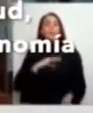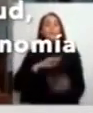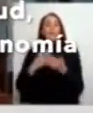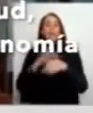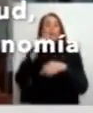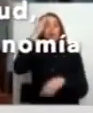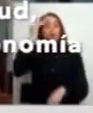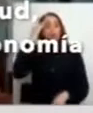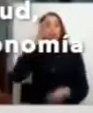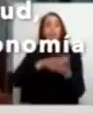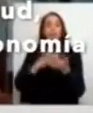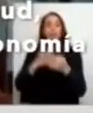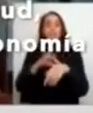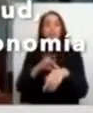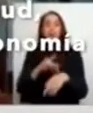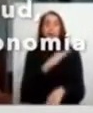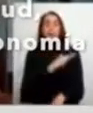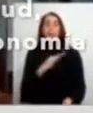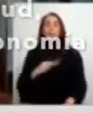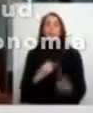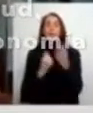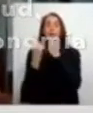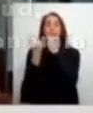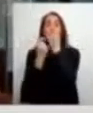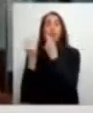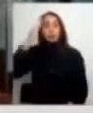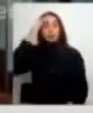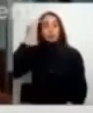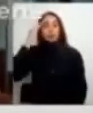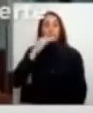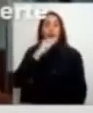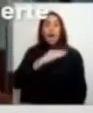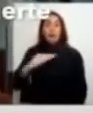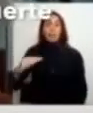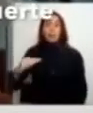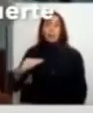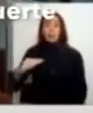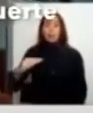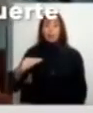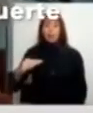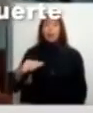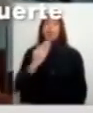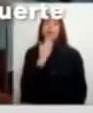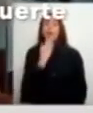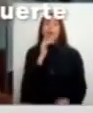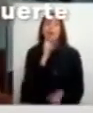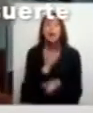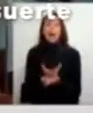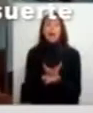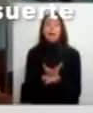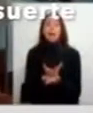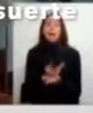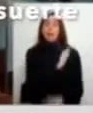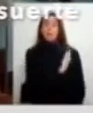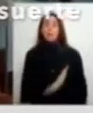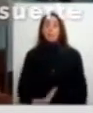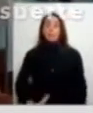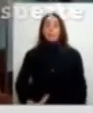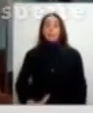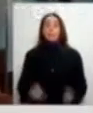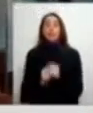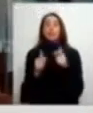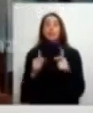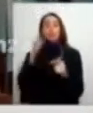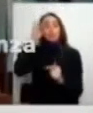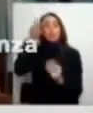un ministro de economía que no sabe de economía y tenemos también un presidente que con suerte sabe leer y escribir